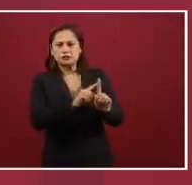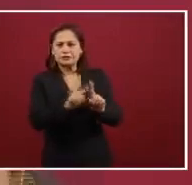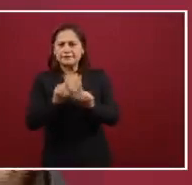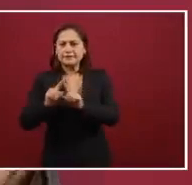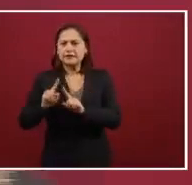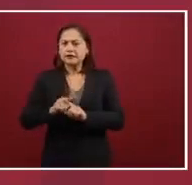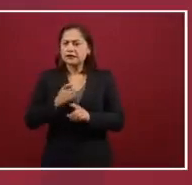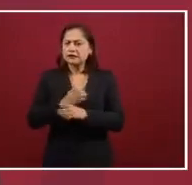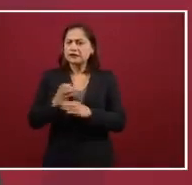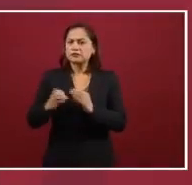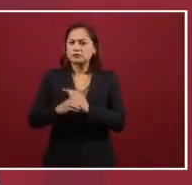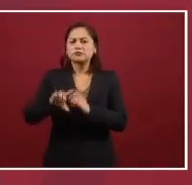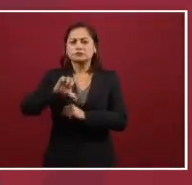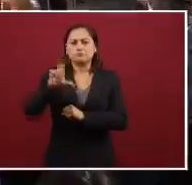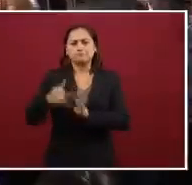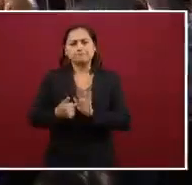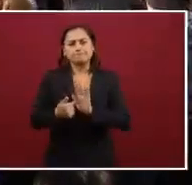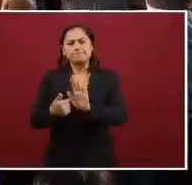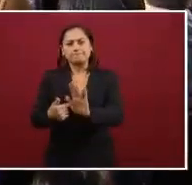gobierno. Por favor.